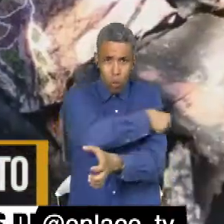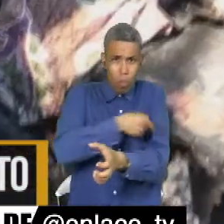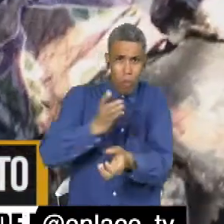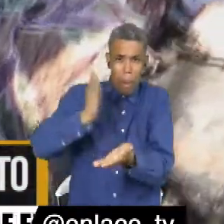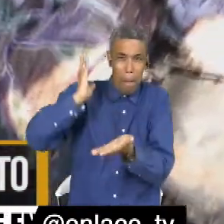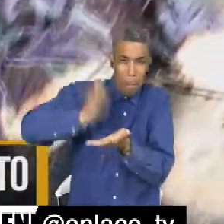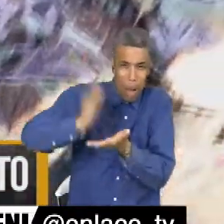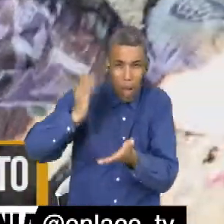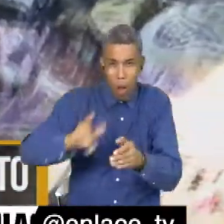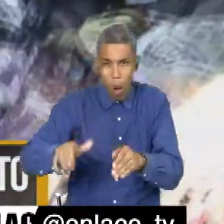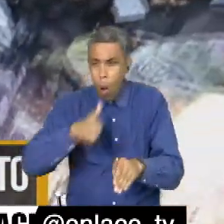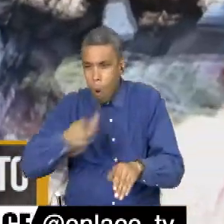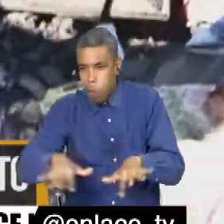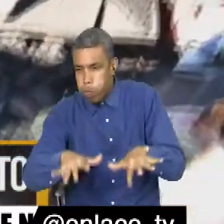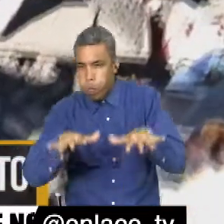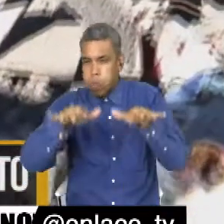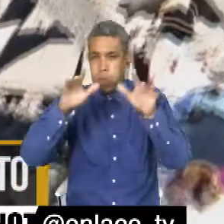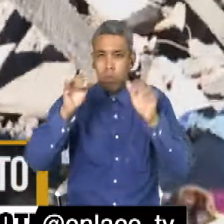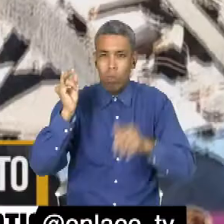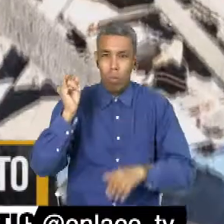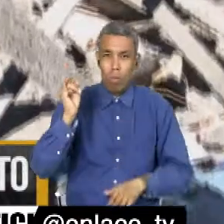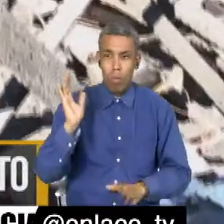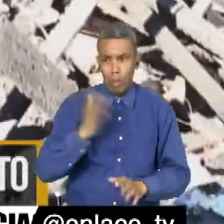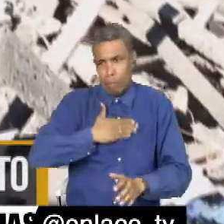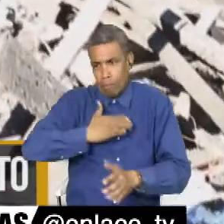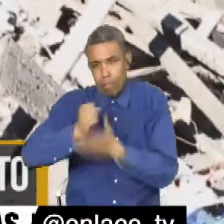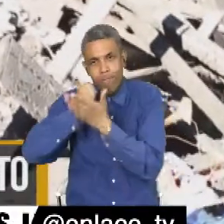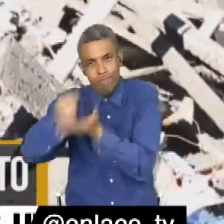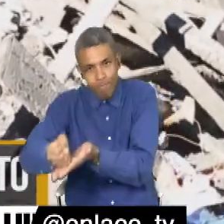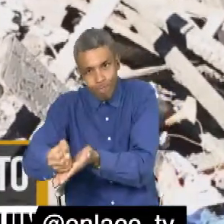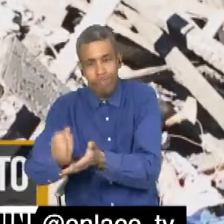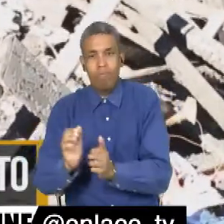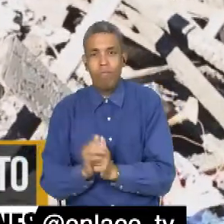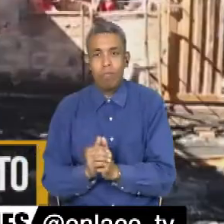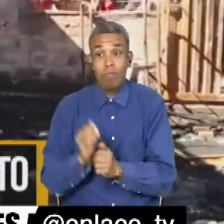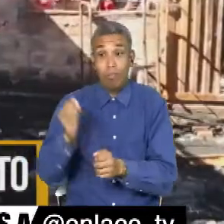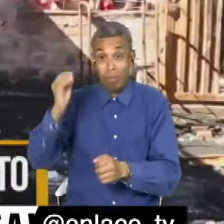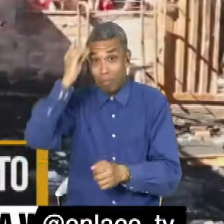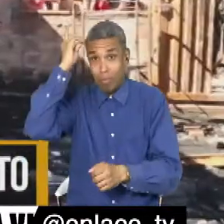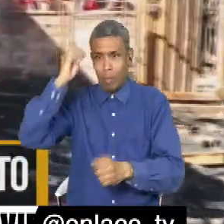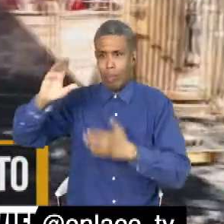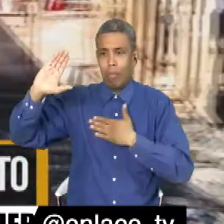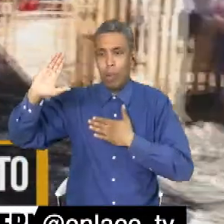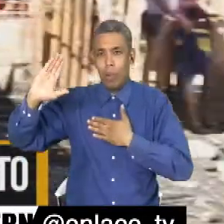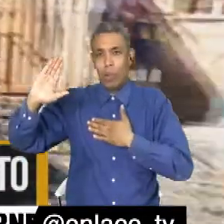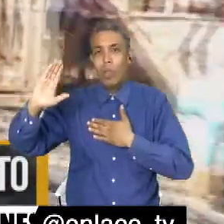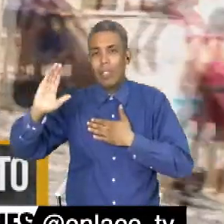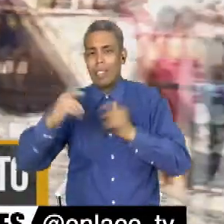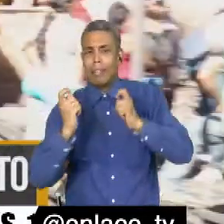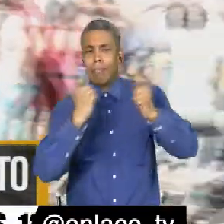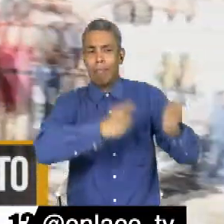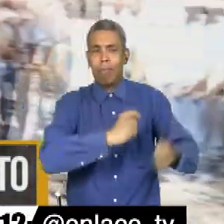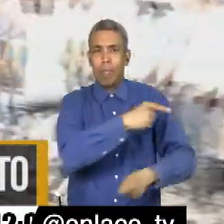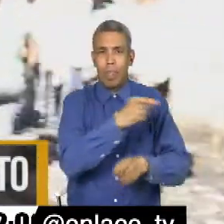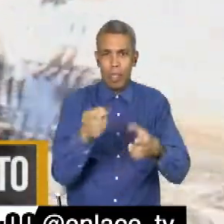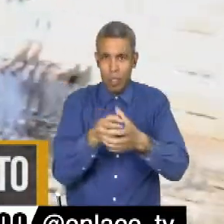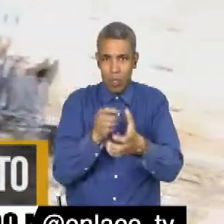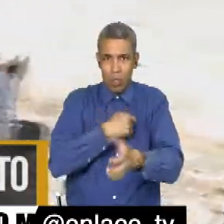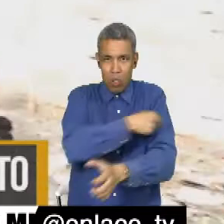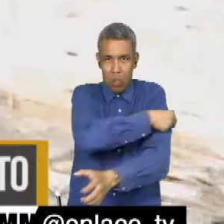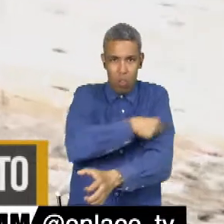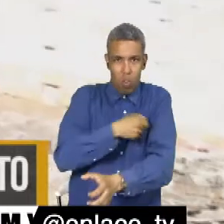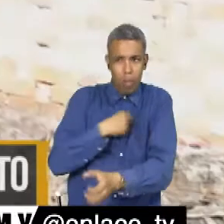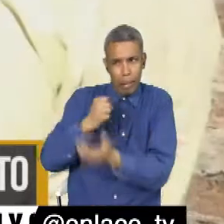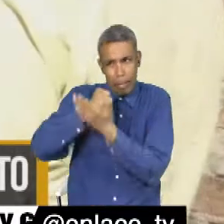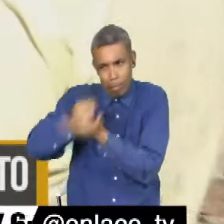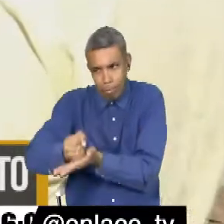Desastres será el encargado de contribuir con esta noble causa anunciada por el gobierno local para estas dos familias del barrio Arenal,